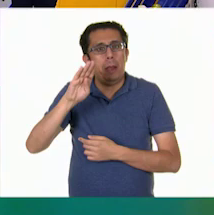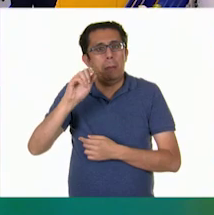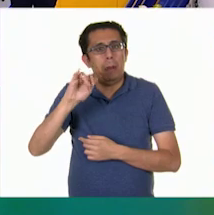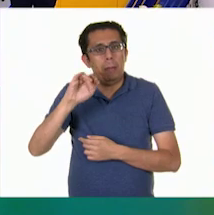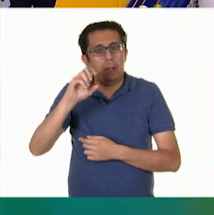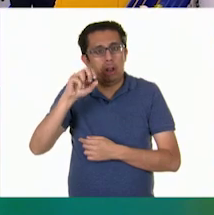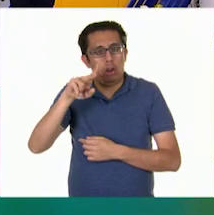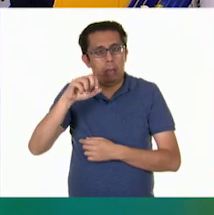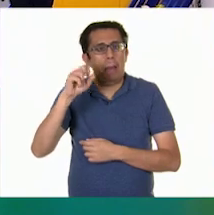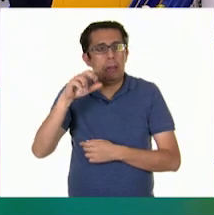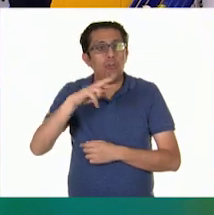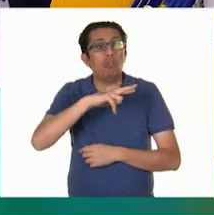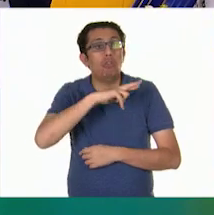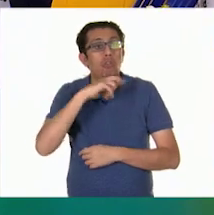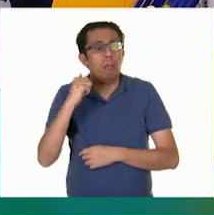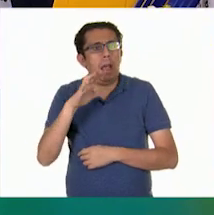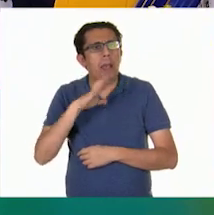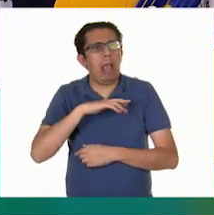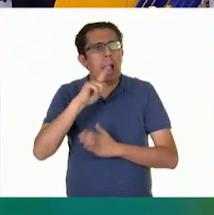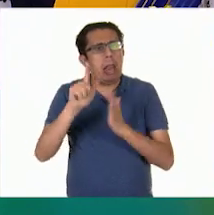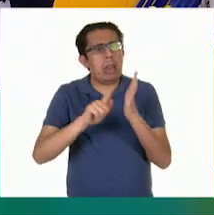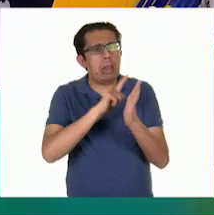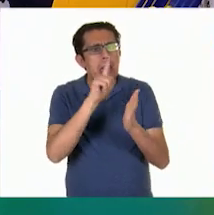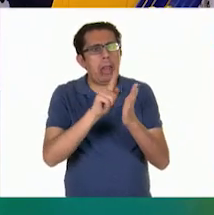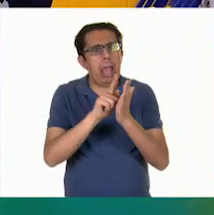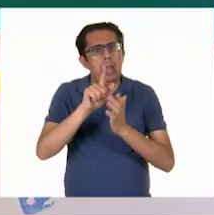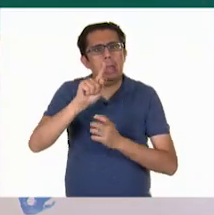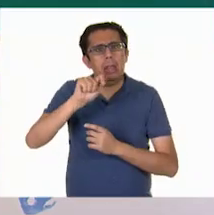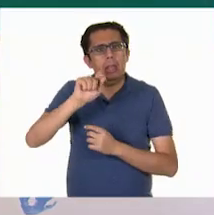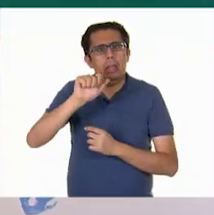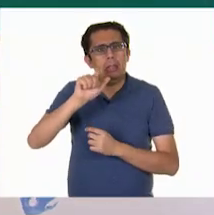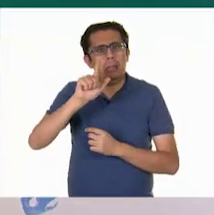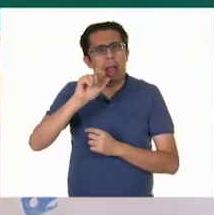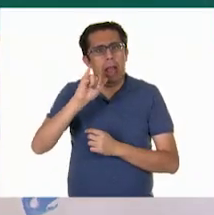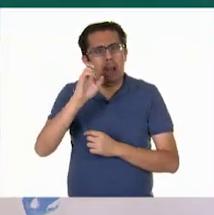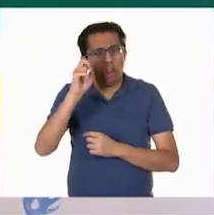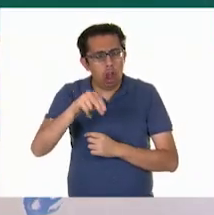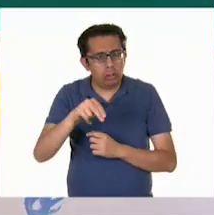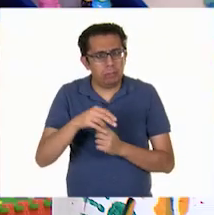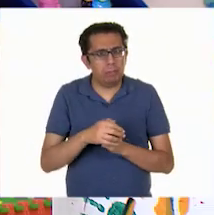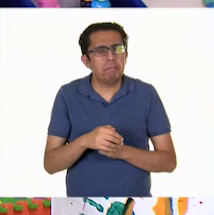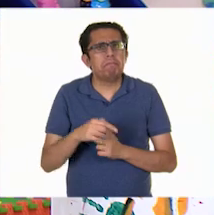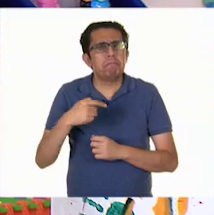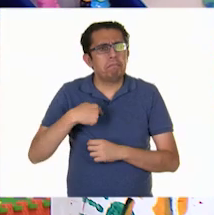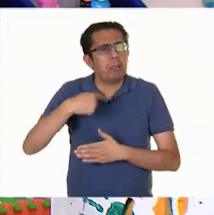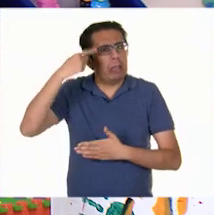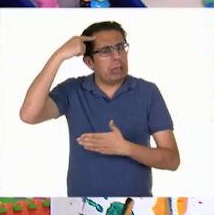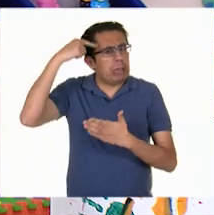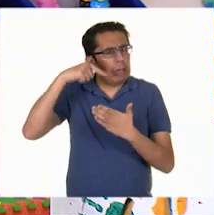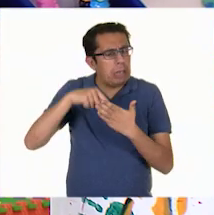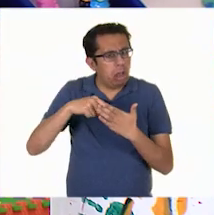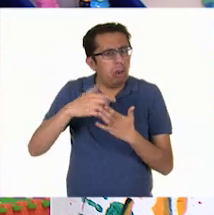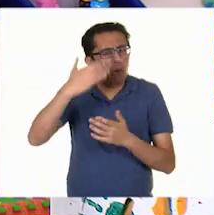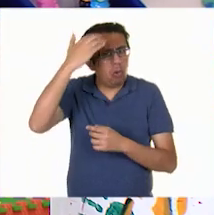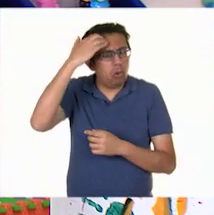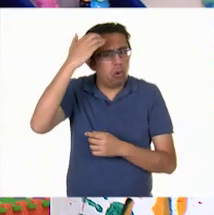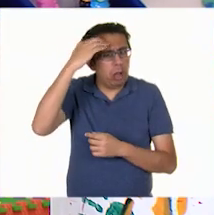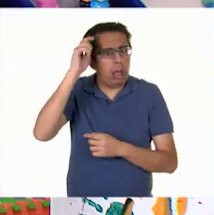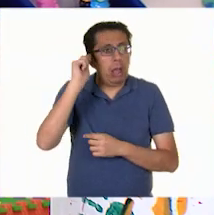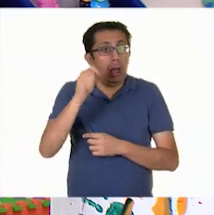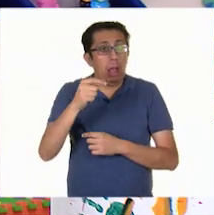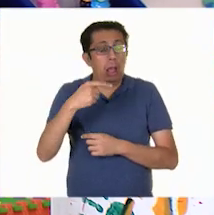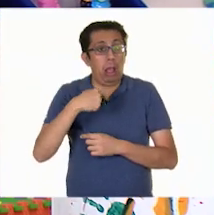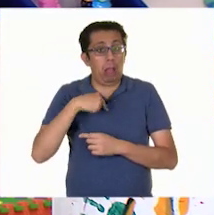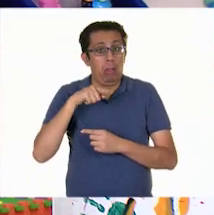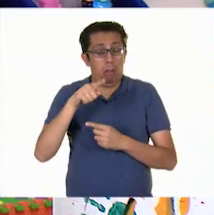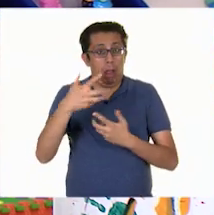romanos, existía la ley del talión. ¿Han oído hablar de ella? La ley del talión, me suena a esa que decía ojo por ojo